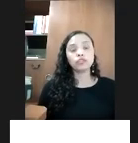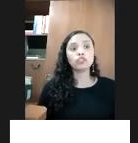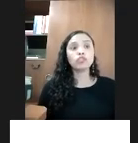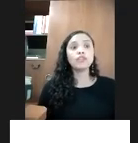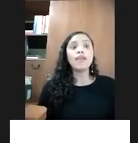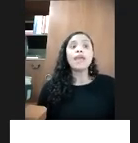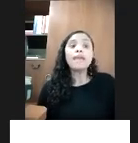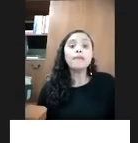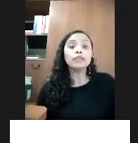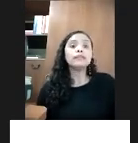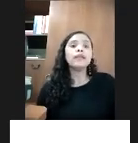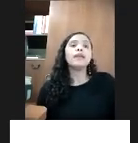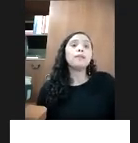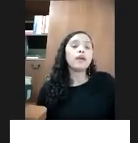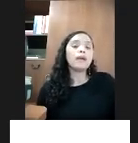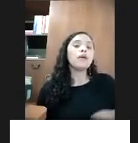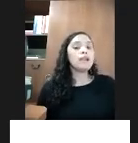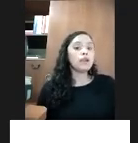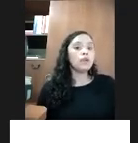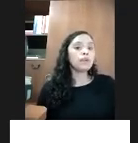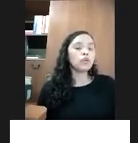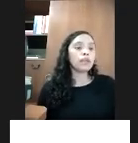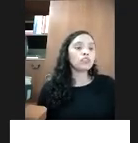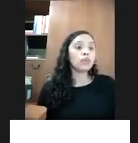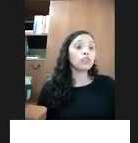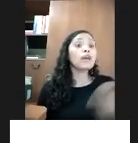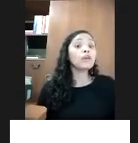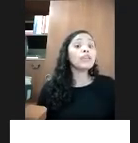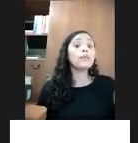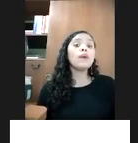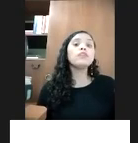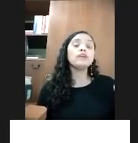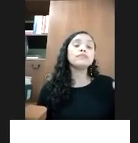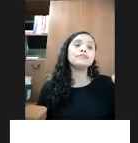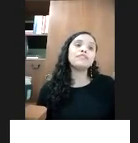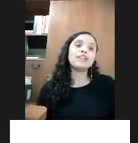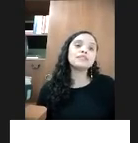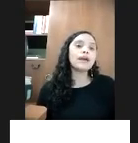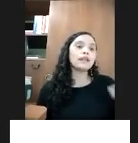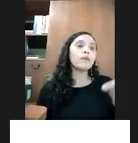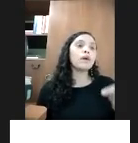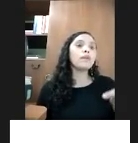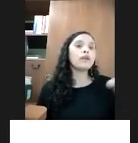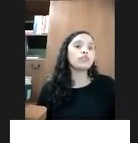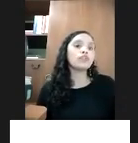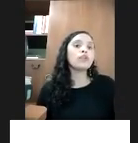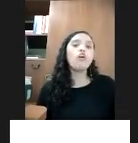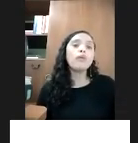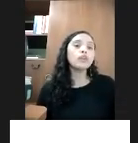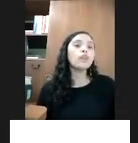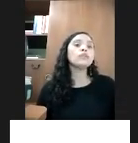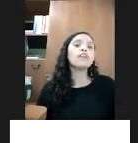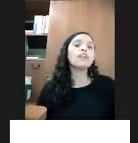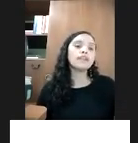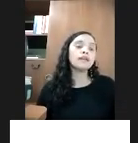medicamentos. Entonces, es importante que pongamos la lupa sobre estos datos y que podamos diferenciar y que podamos reconocer cómo